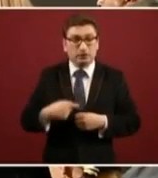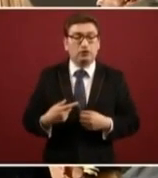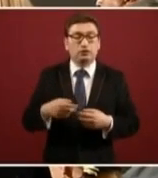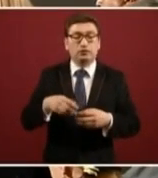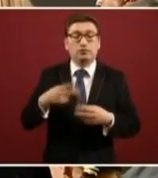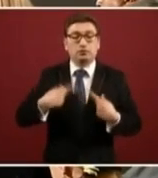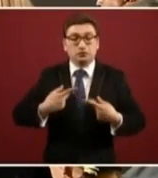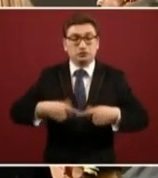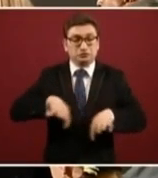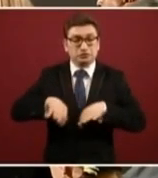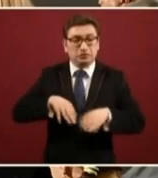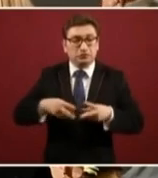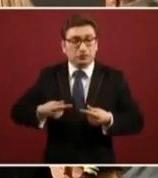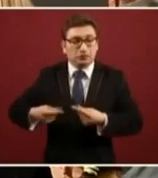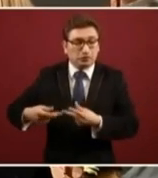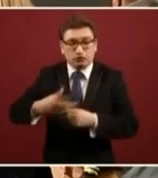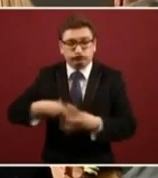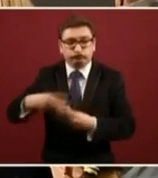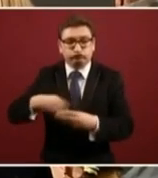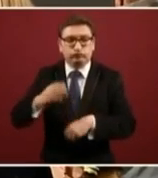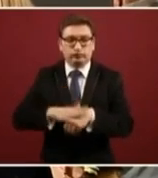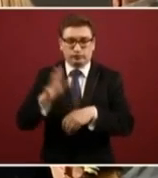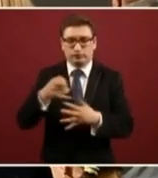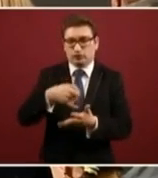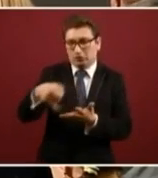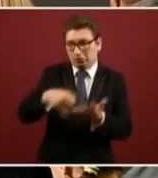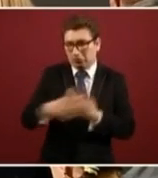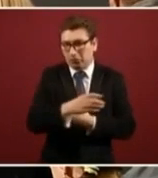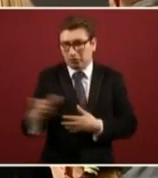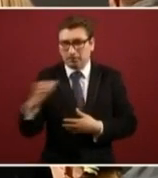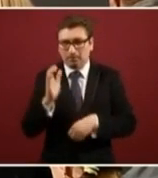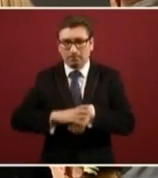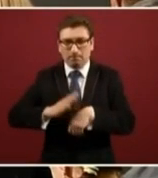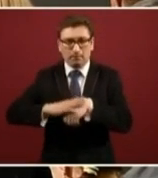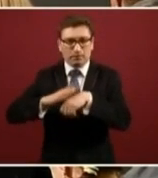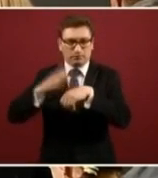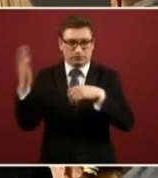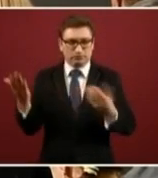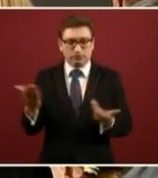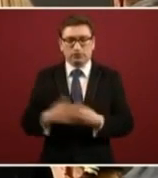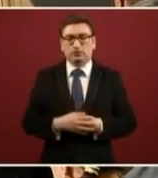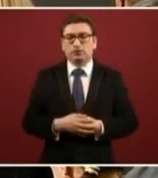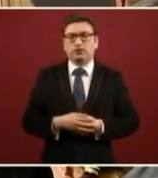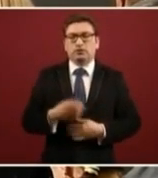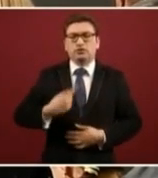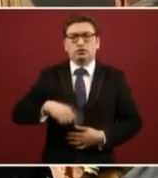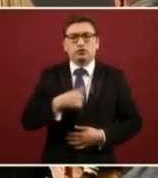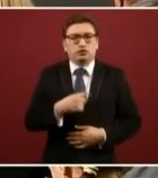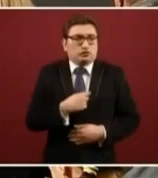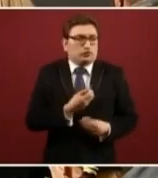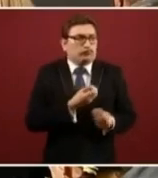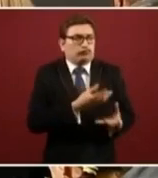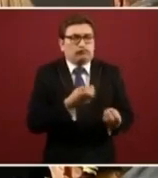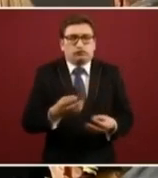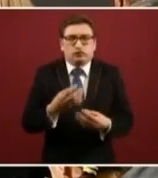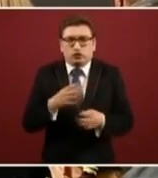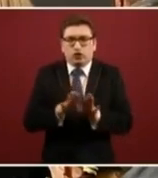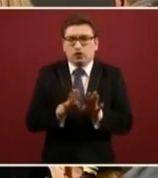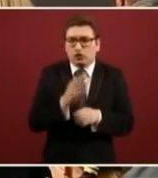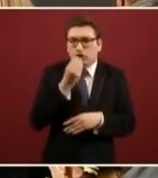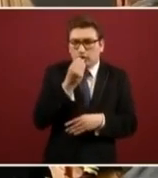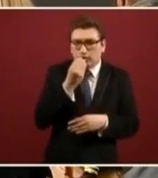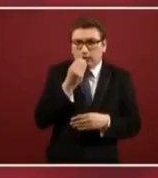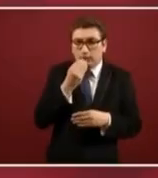sea, una agricultura más productiva. No podemos seguir garantizando la alimentación a expensas del incremento